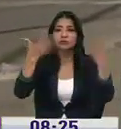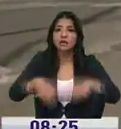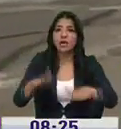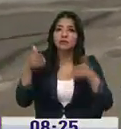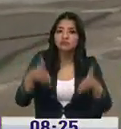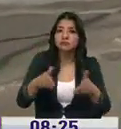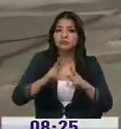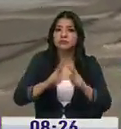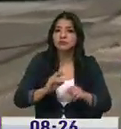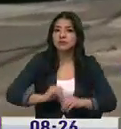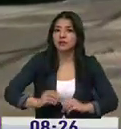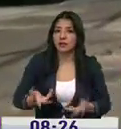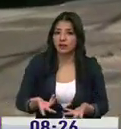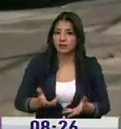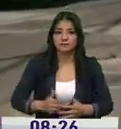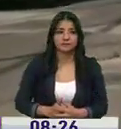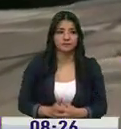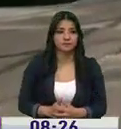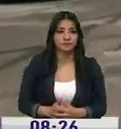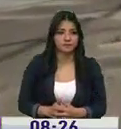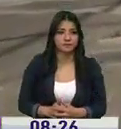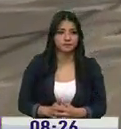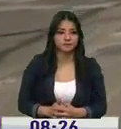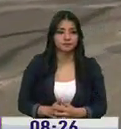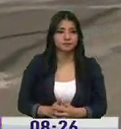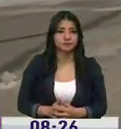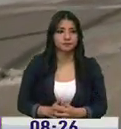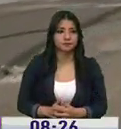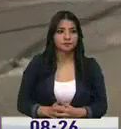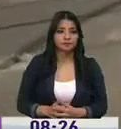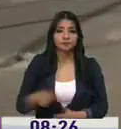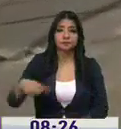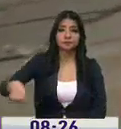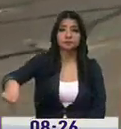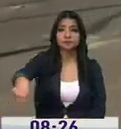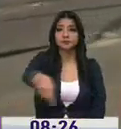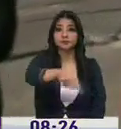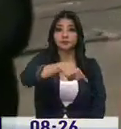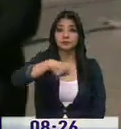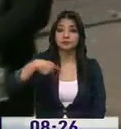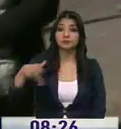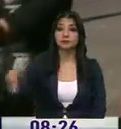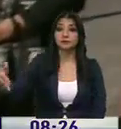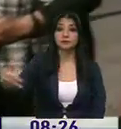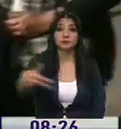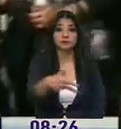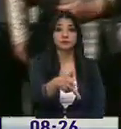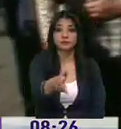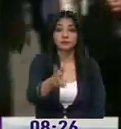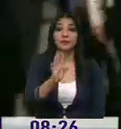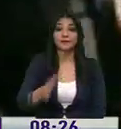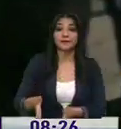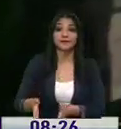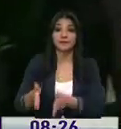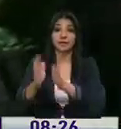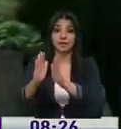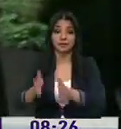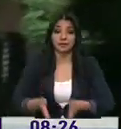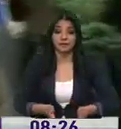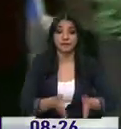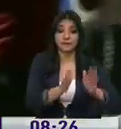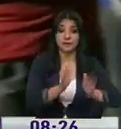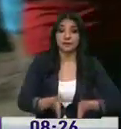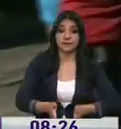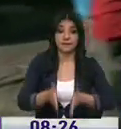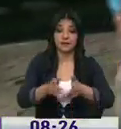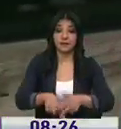resultado. Si usted algún rato se da la vuelta en toda la calle, es vía de cuarto orden, la cual, ahorita que ya empieza el